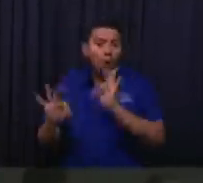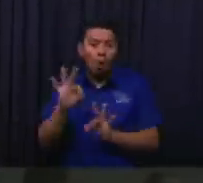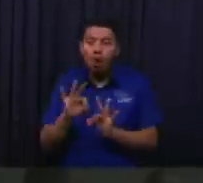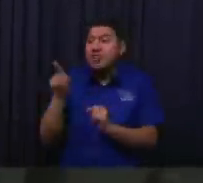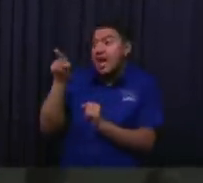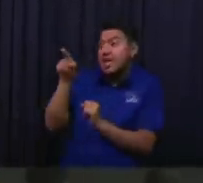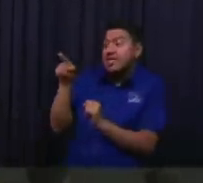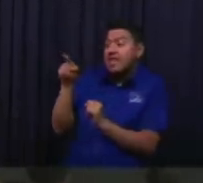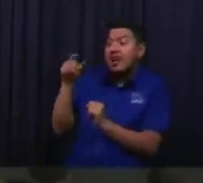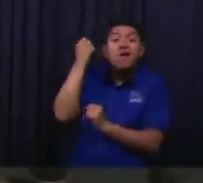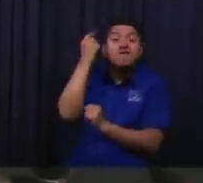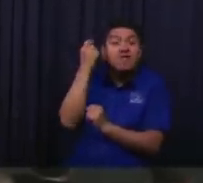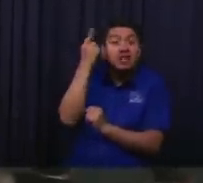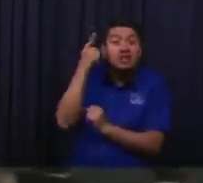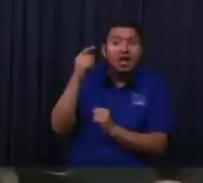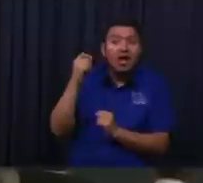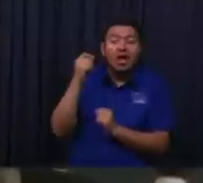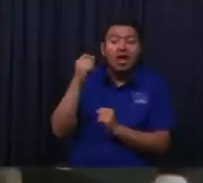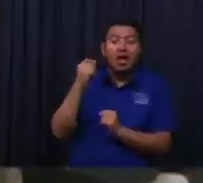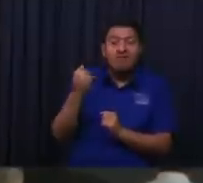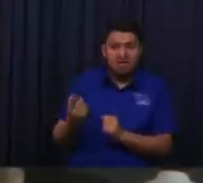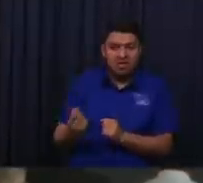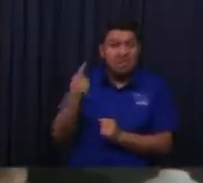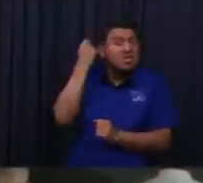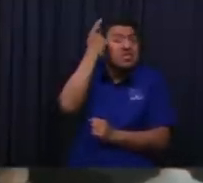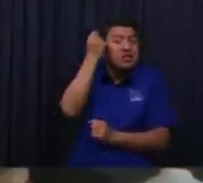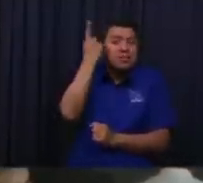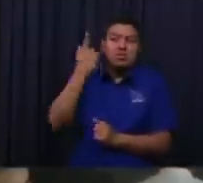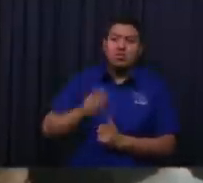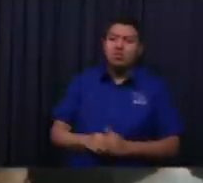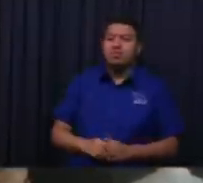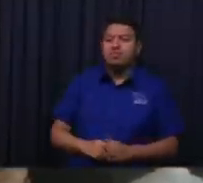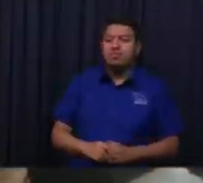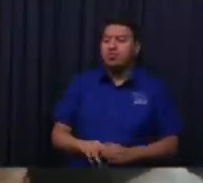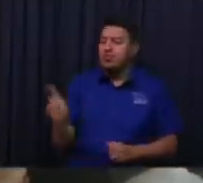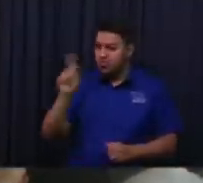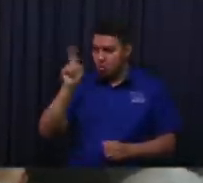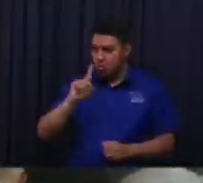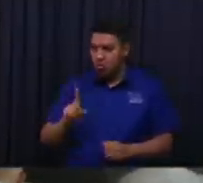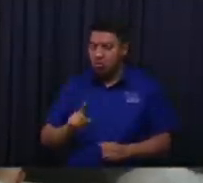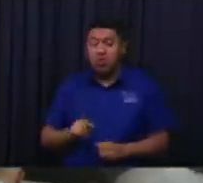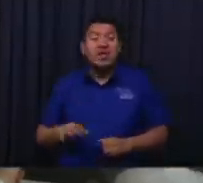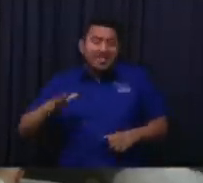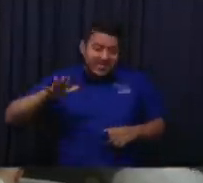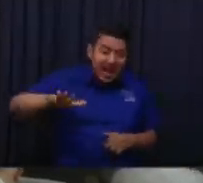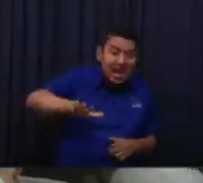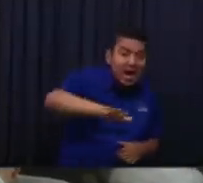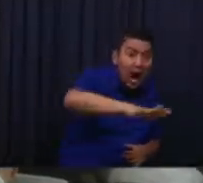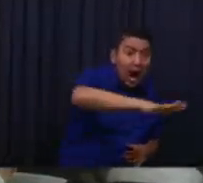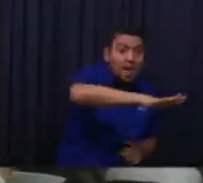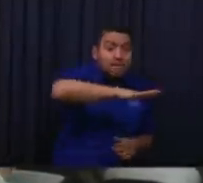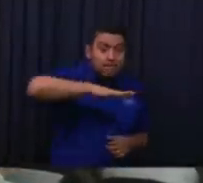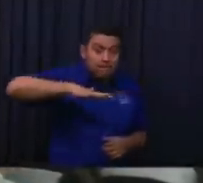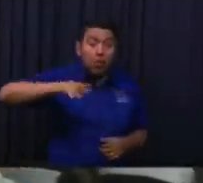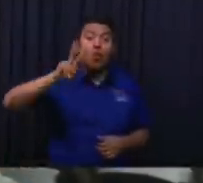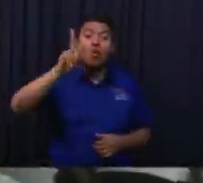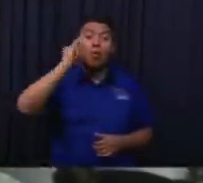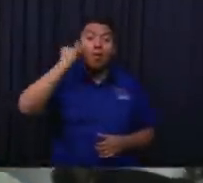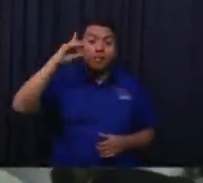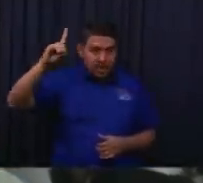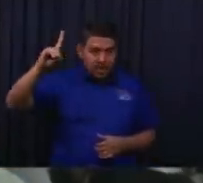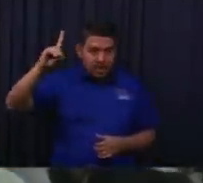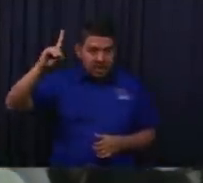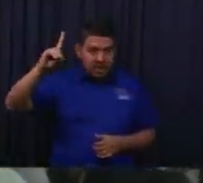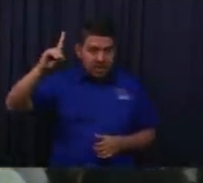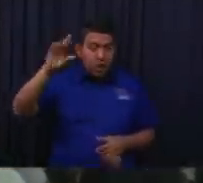manera. Queremos la vid que tiene los nutrientes espirituales para nuestra vida, para hacer este pacto. Y este